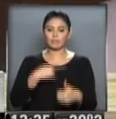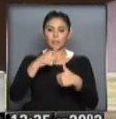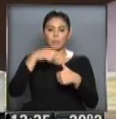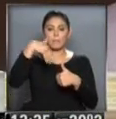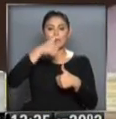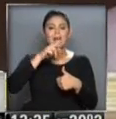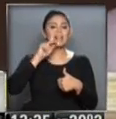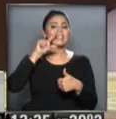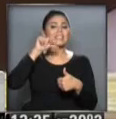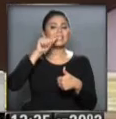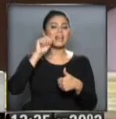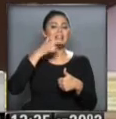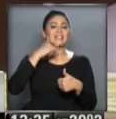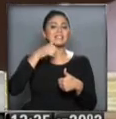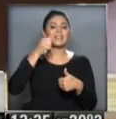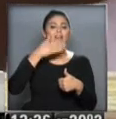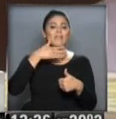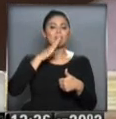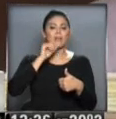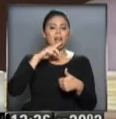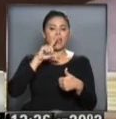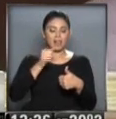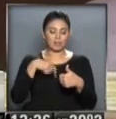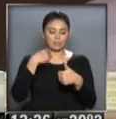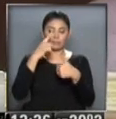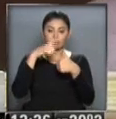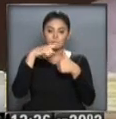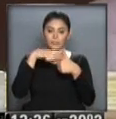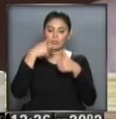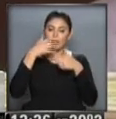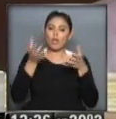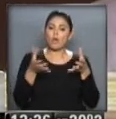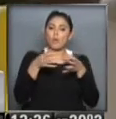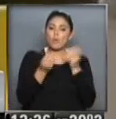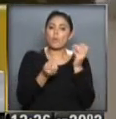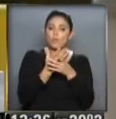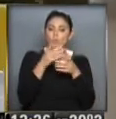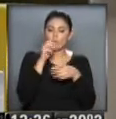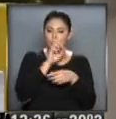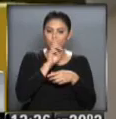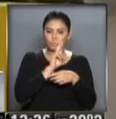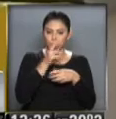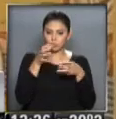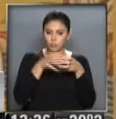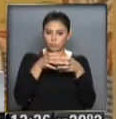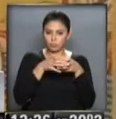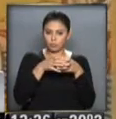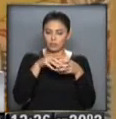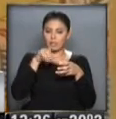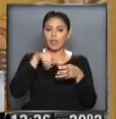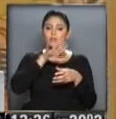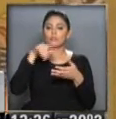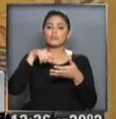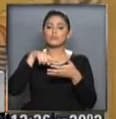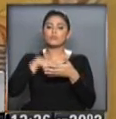María Guadalupe García Zavala, cofundadora de las Siervas de Santa Margarita María y de los Pobres, una congregación originaria de la